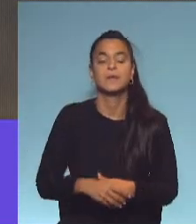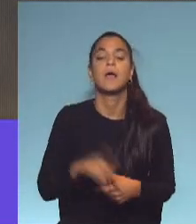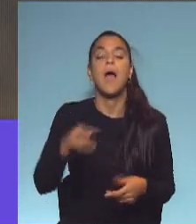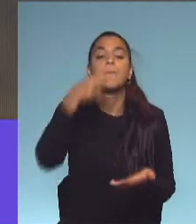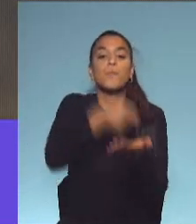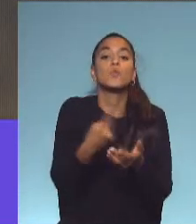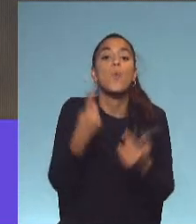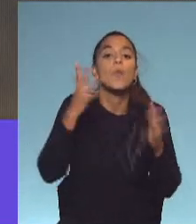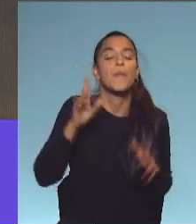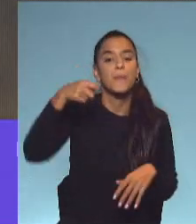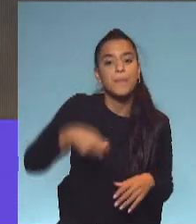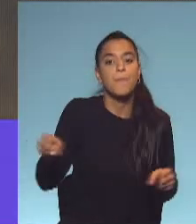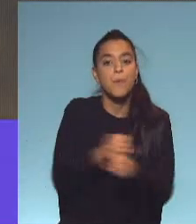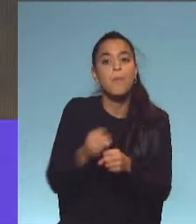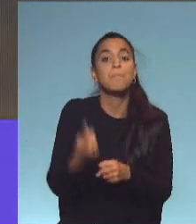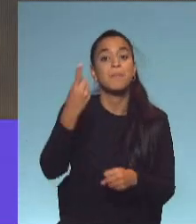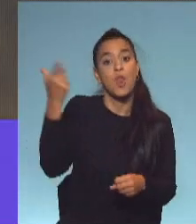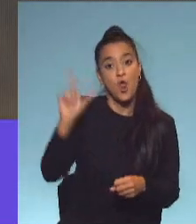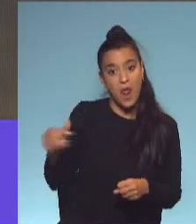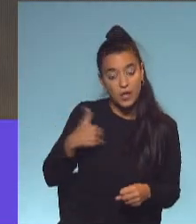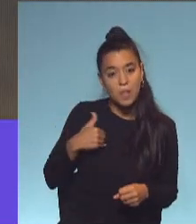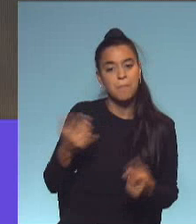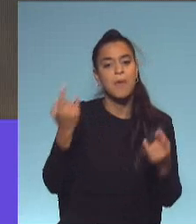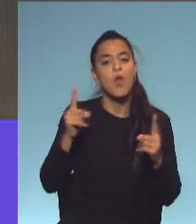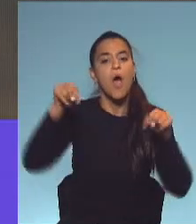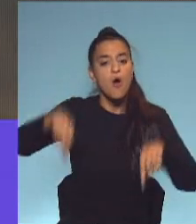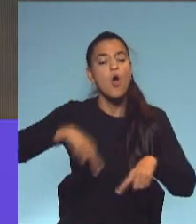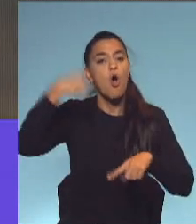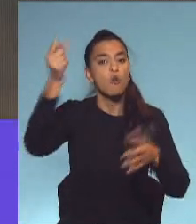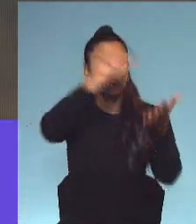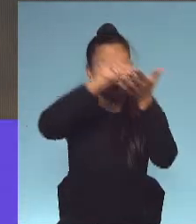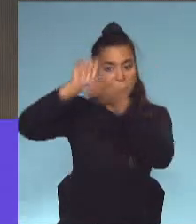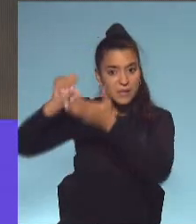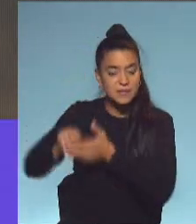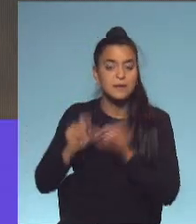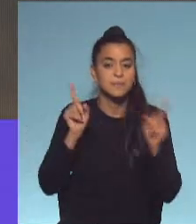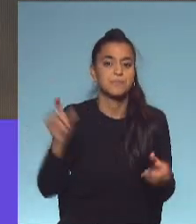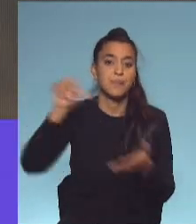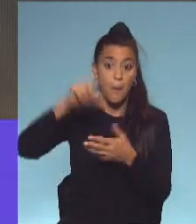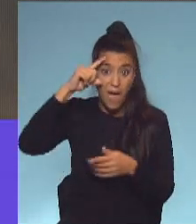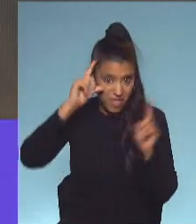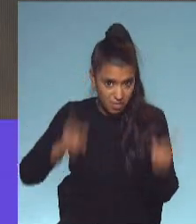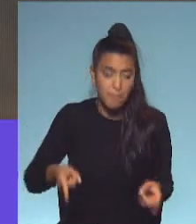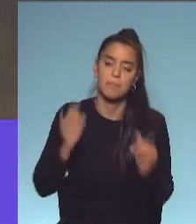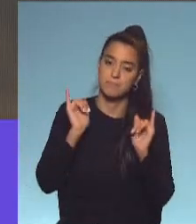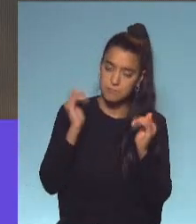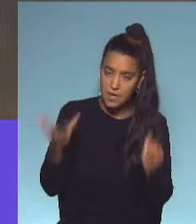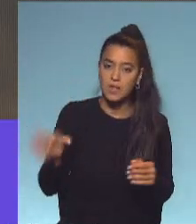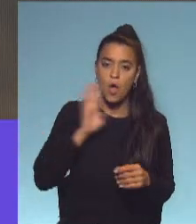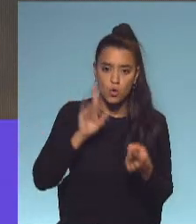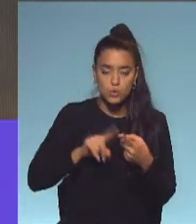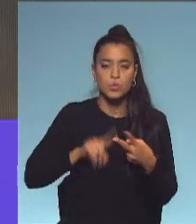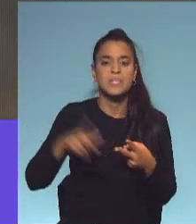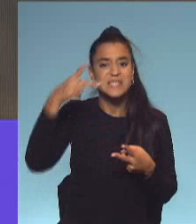aporte extraordinario se aprobó primero en Argentina, pero ahora hay muchos otros países, inclusive países... Biden incluido, ¿no? Claro, Estados